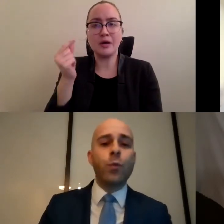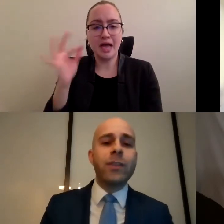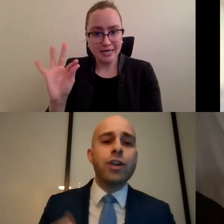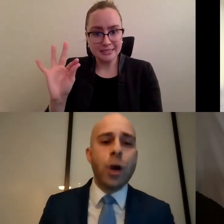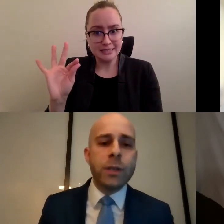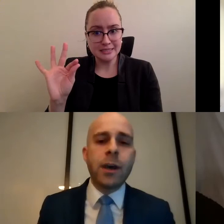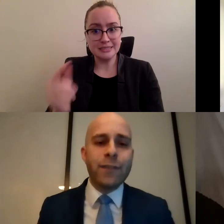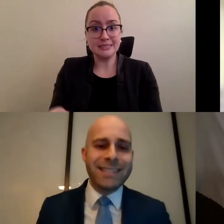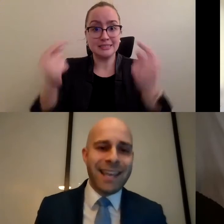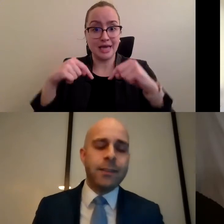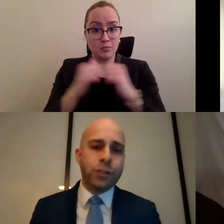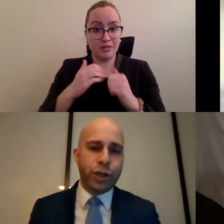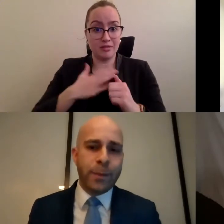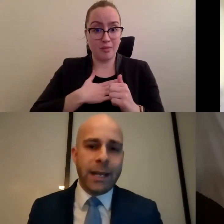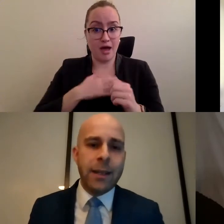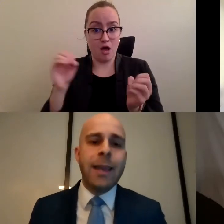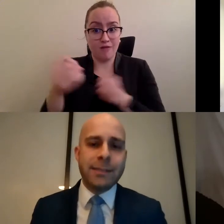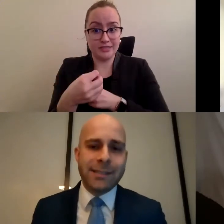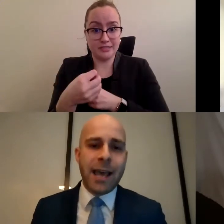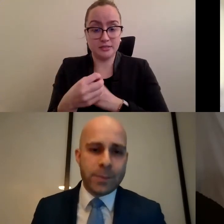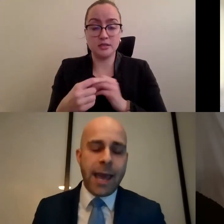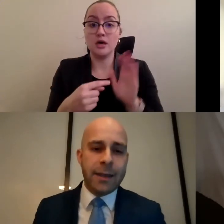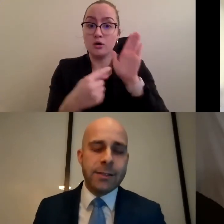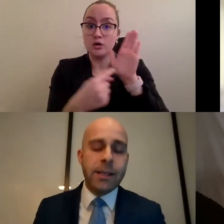Y bueno, llegamos a